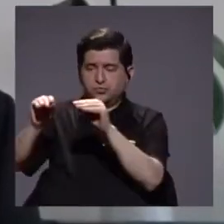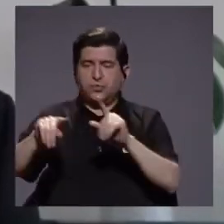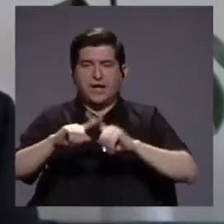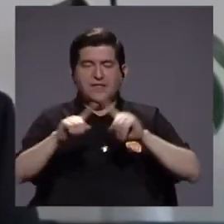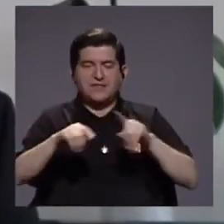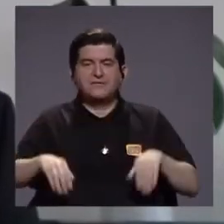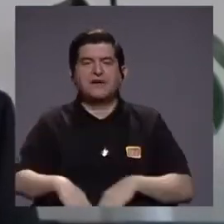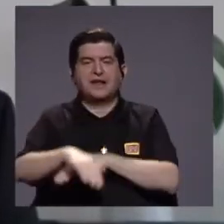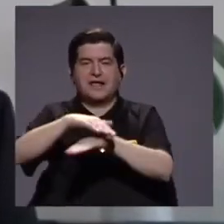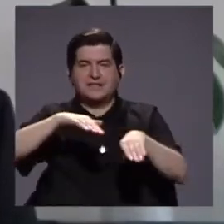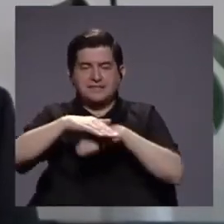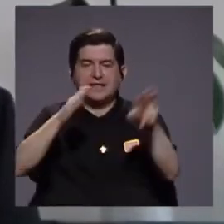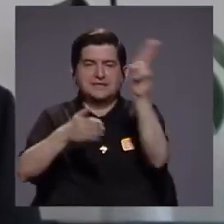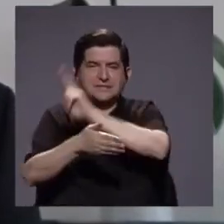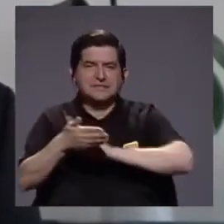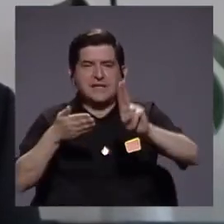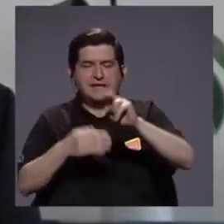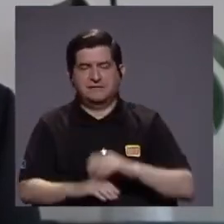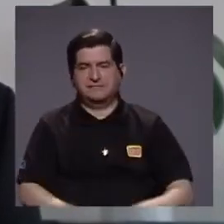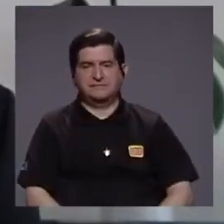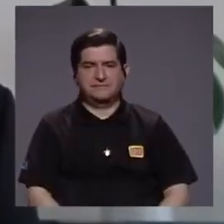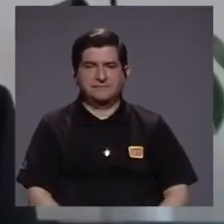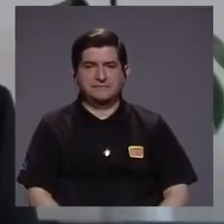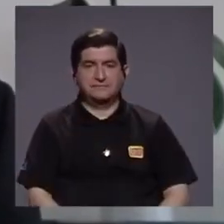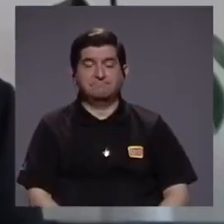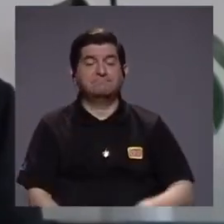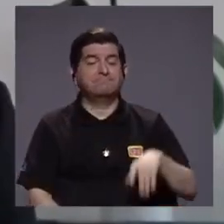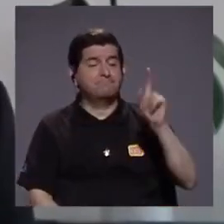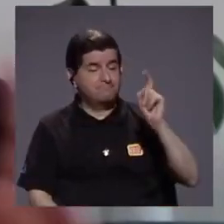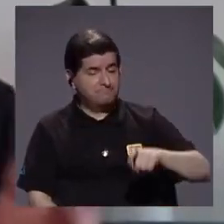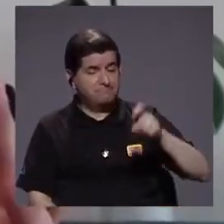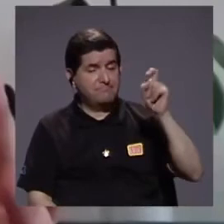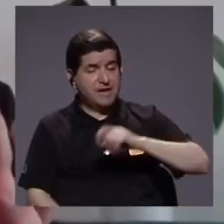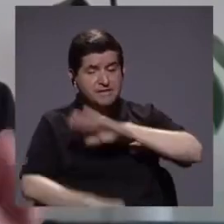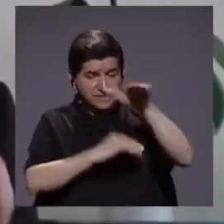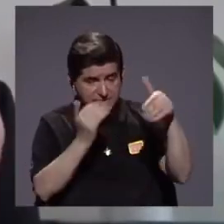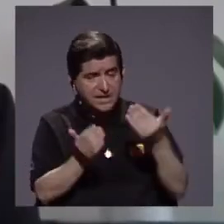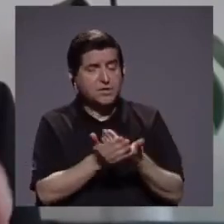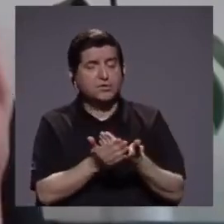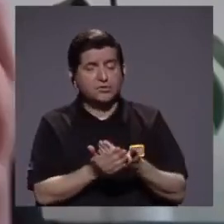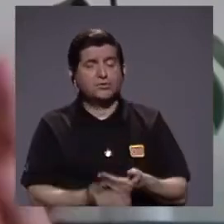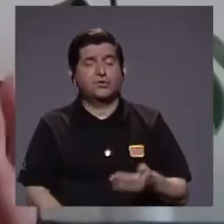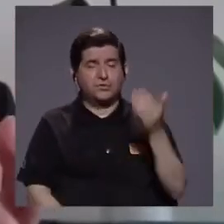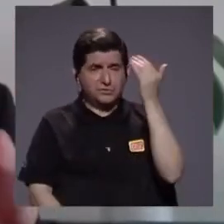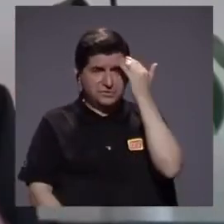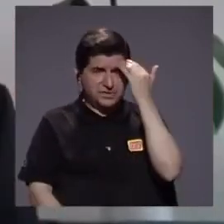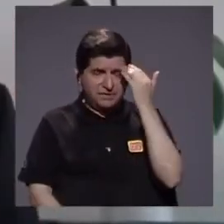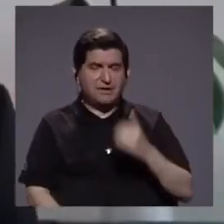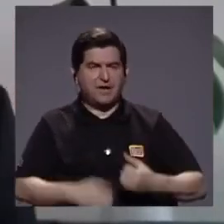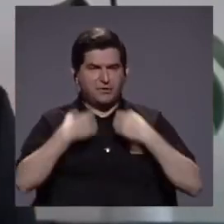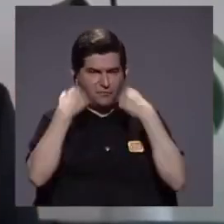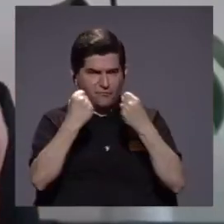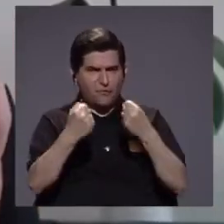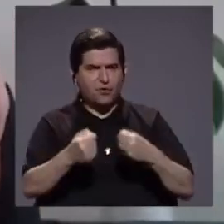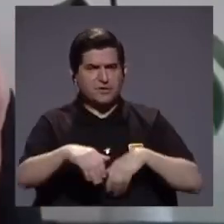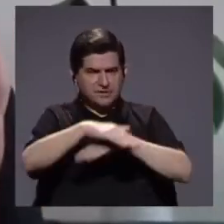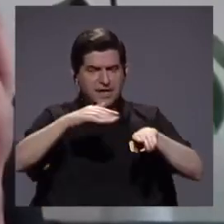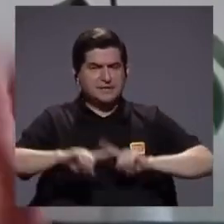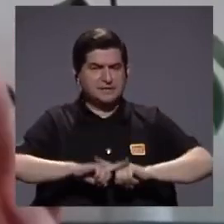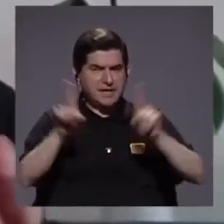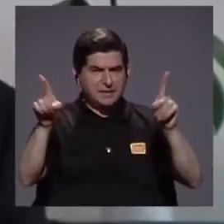sedes y recintos universitarios. Definitivamente tenemos que, todos tenemos claro de que hay que fortalecer las sedes, pero si tenemos